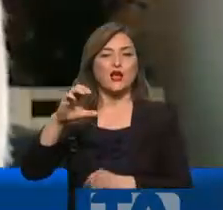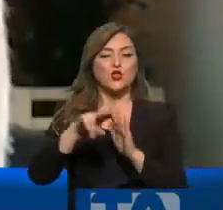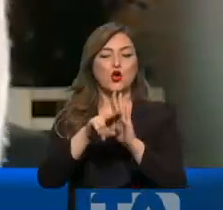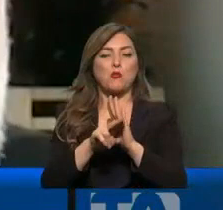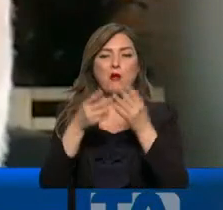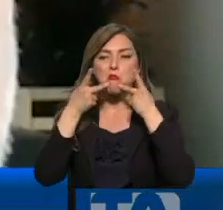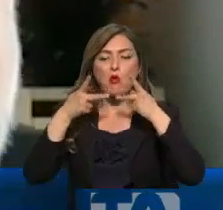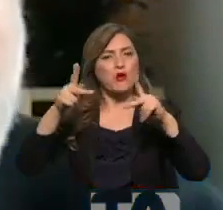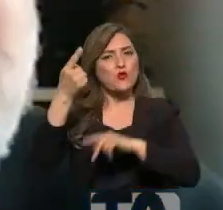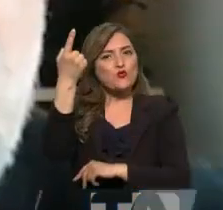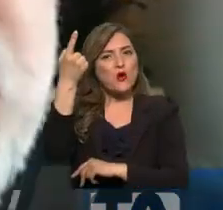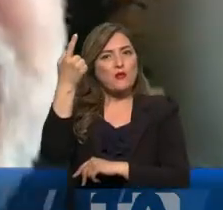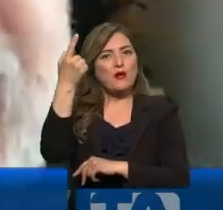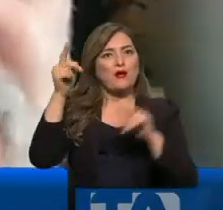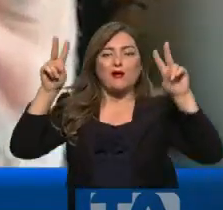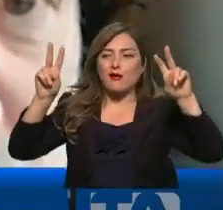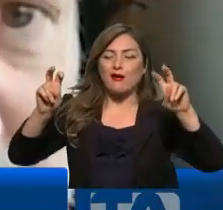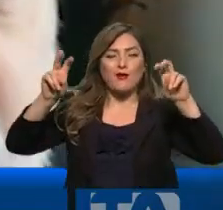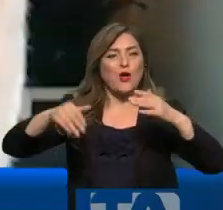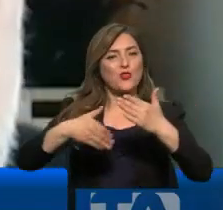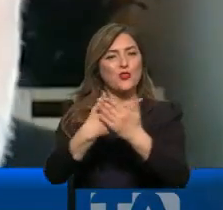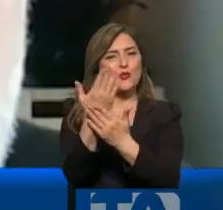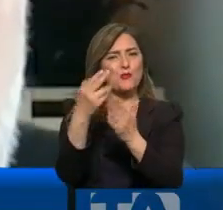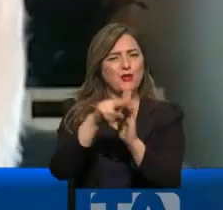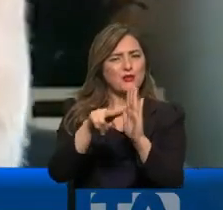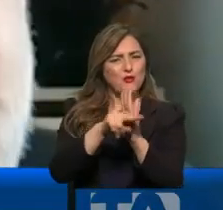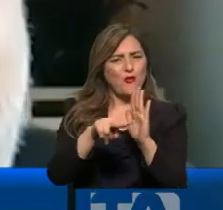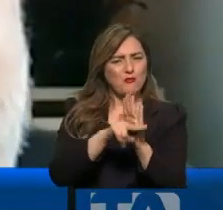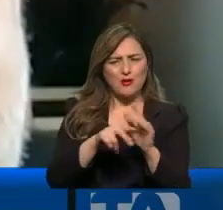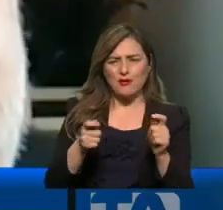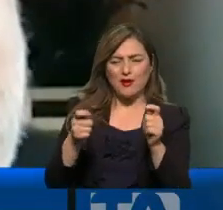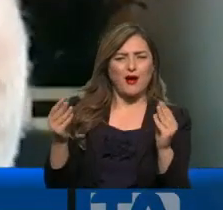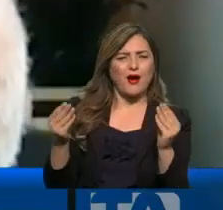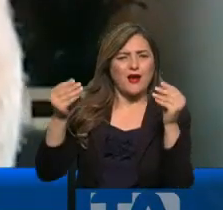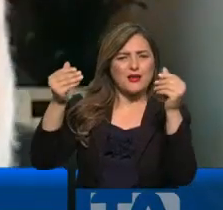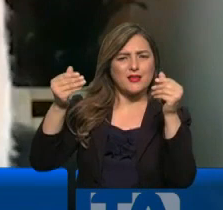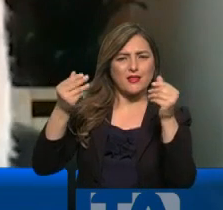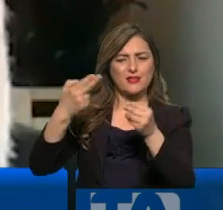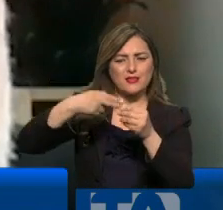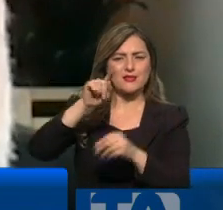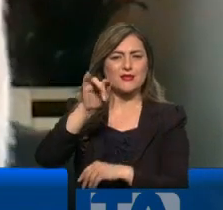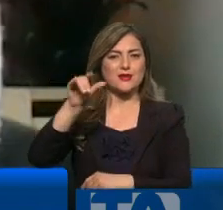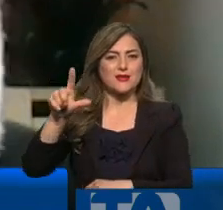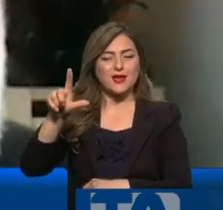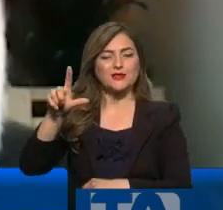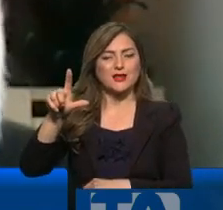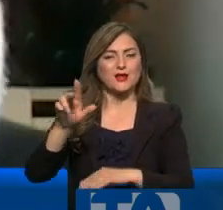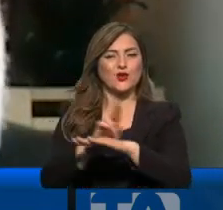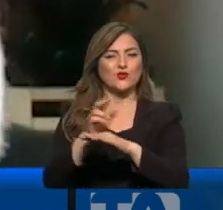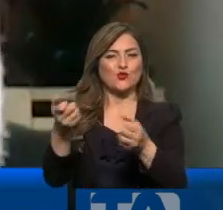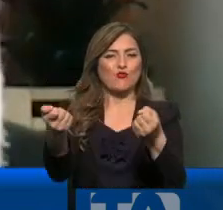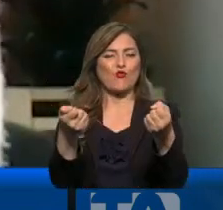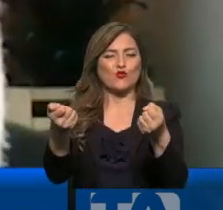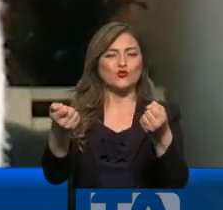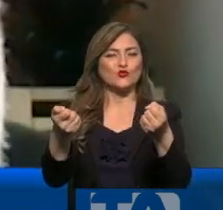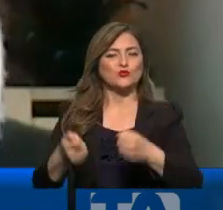ha publicado una, entre comillas, nueva norma de calidad del diésel de uso